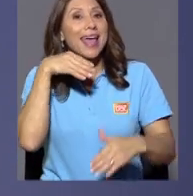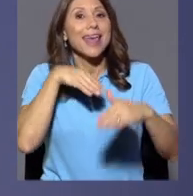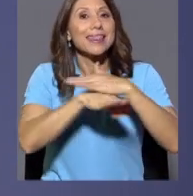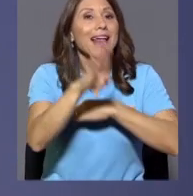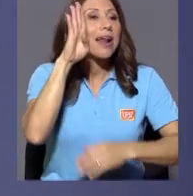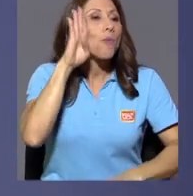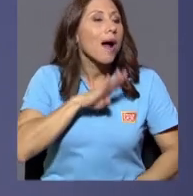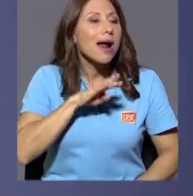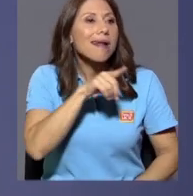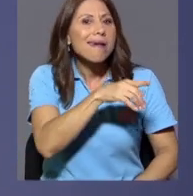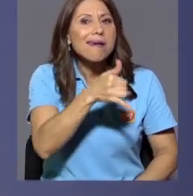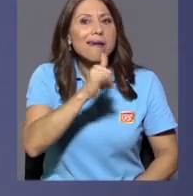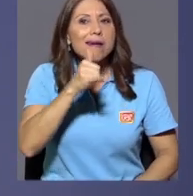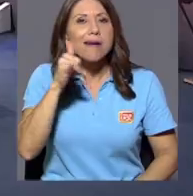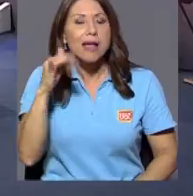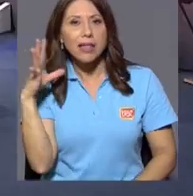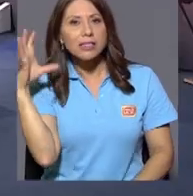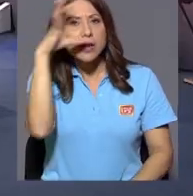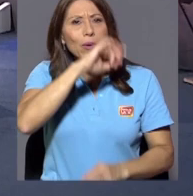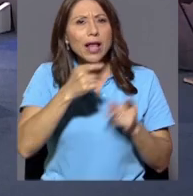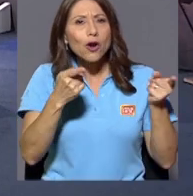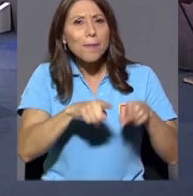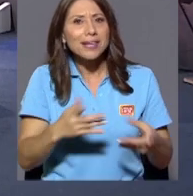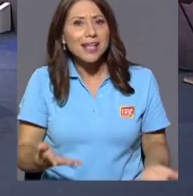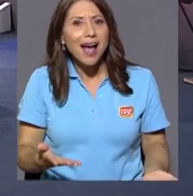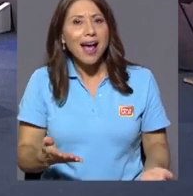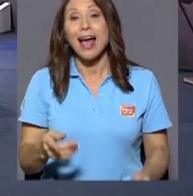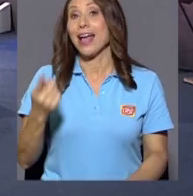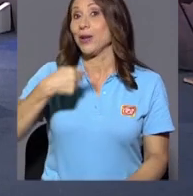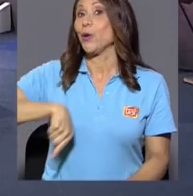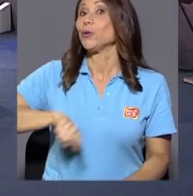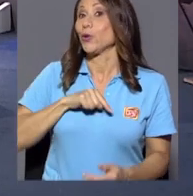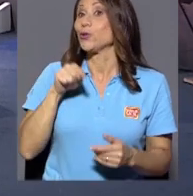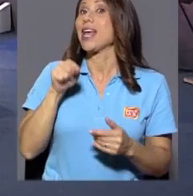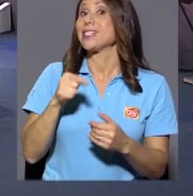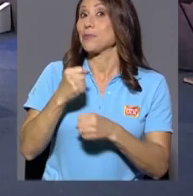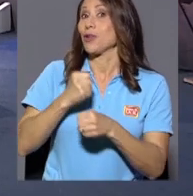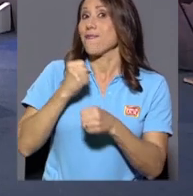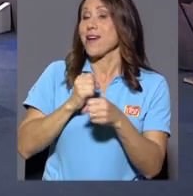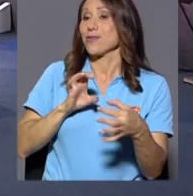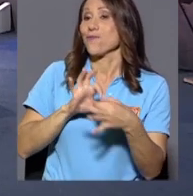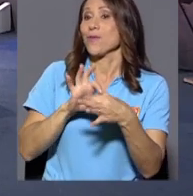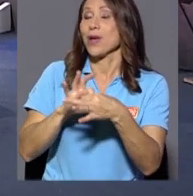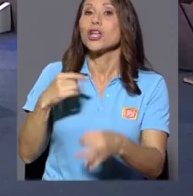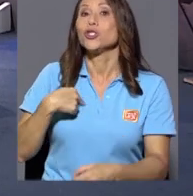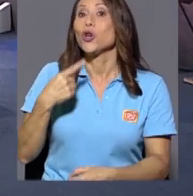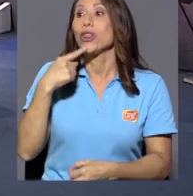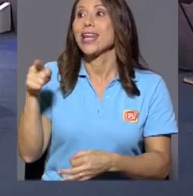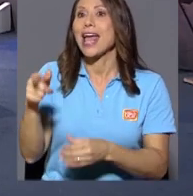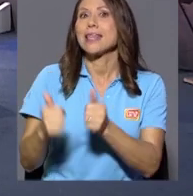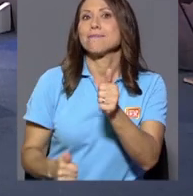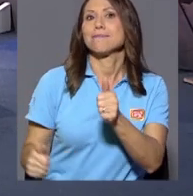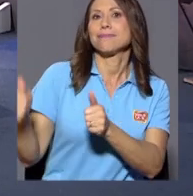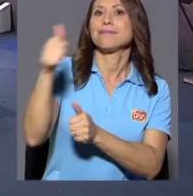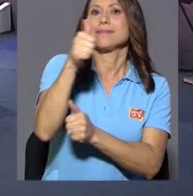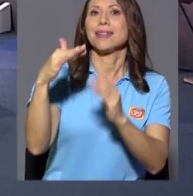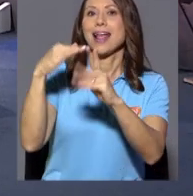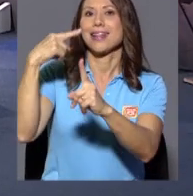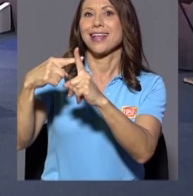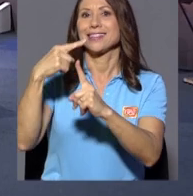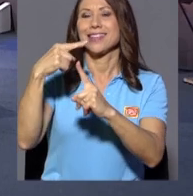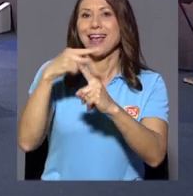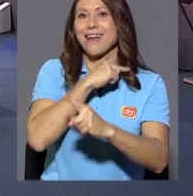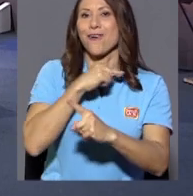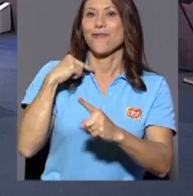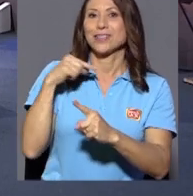de todo lo que pasa cómo funciona ahí estamos articulando lo diría llevan la delantera y el obispado nosotros más bien estamos